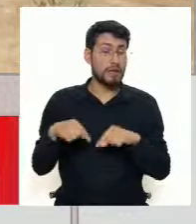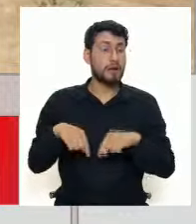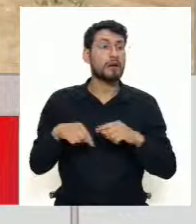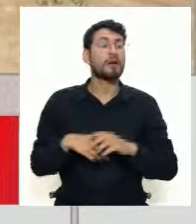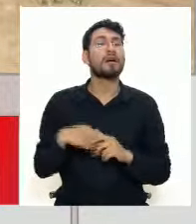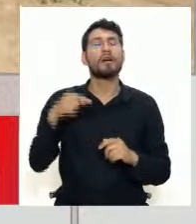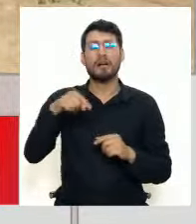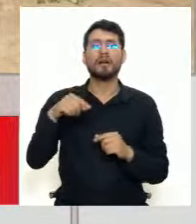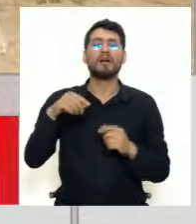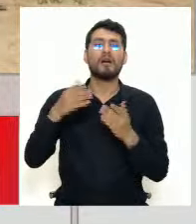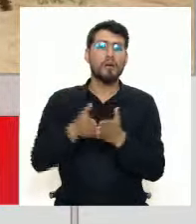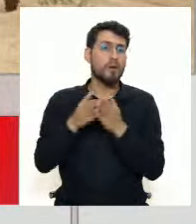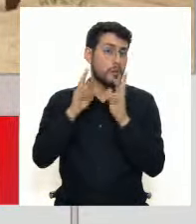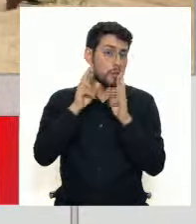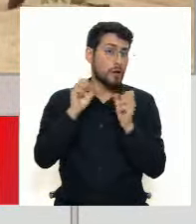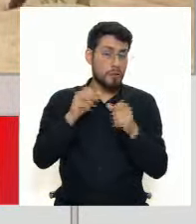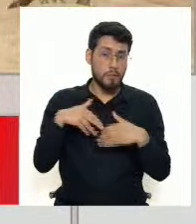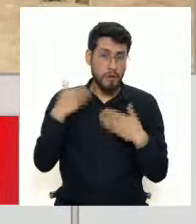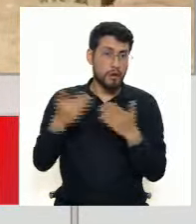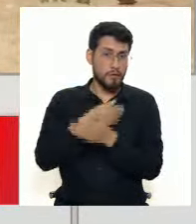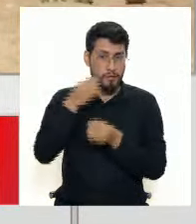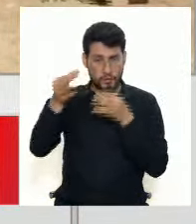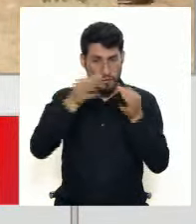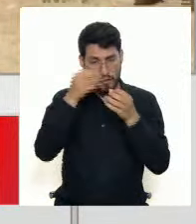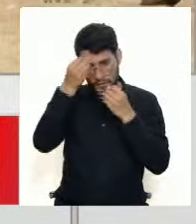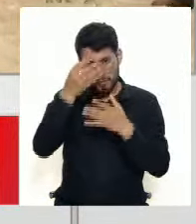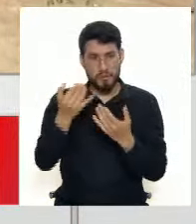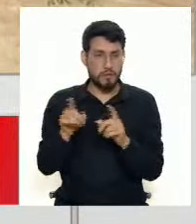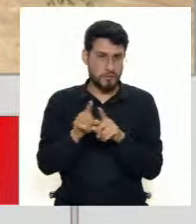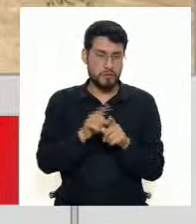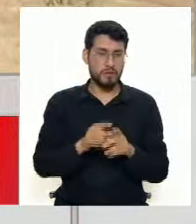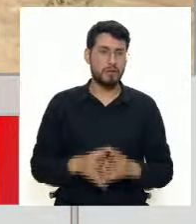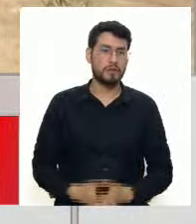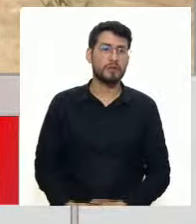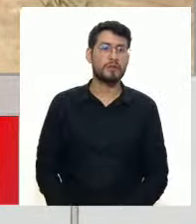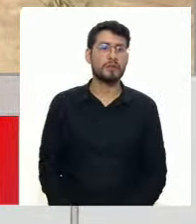puerto, en la Capitanía de Puerto, esperando que se actualice esa información también. Muy bien.